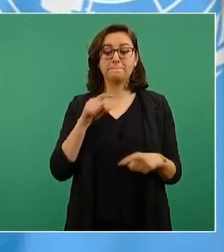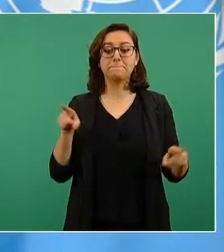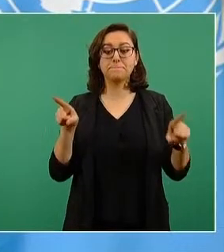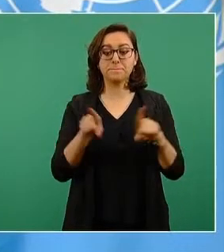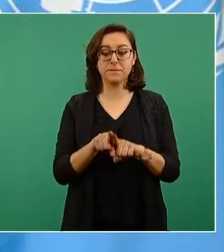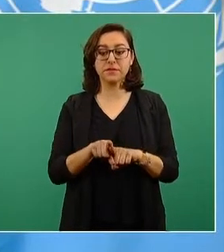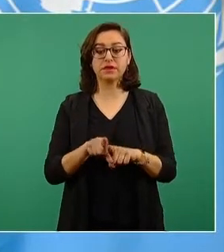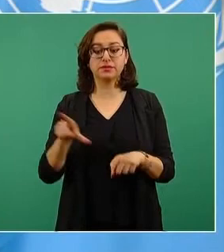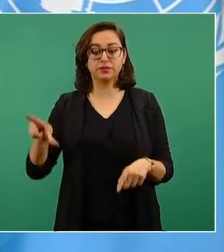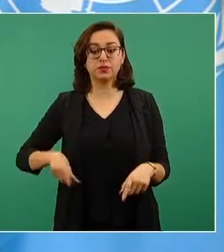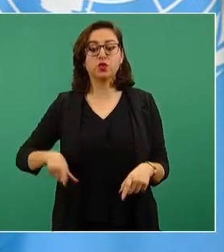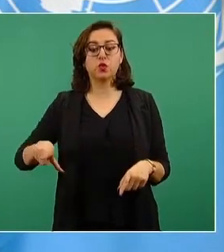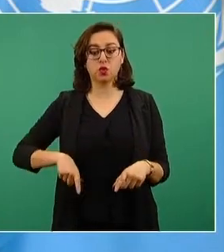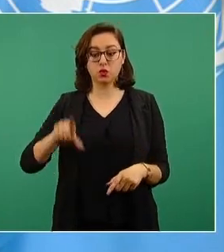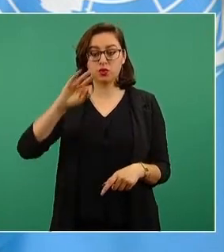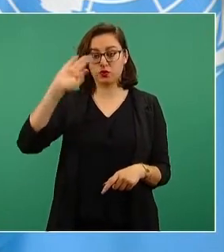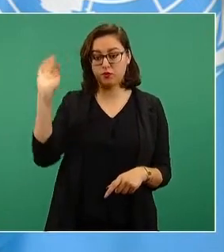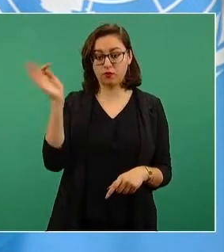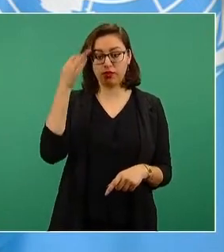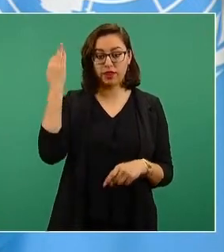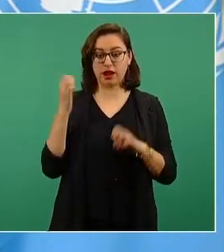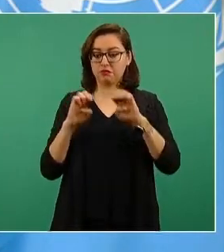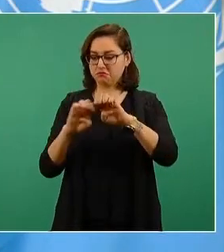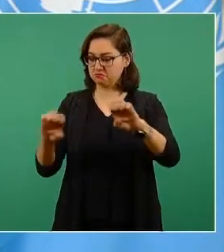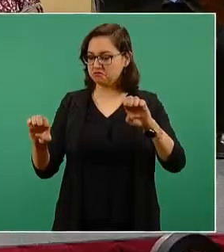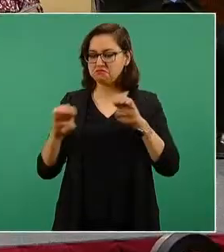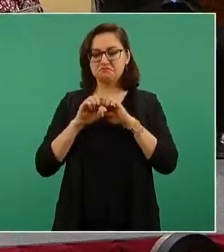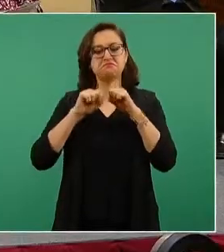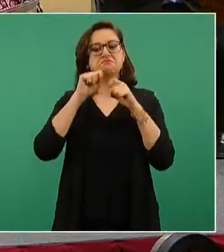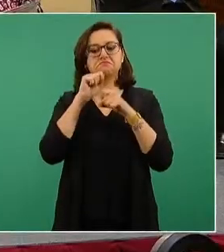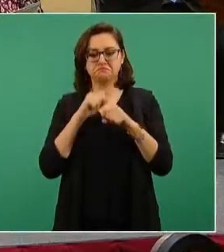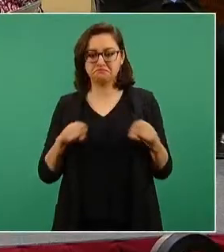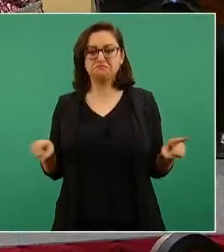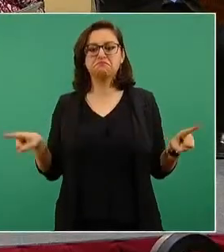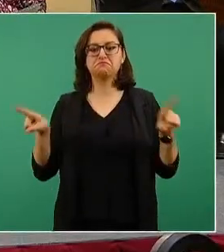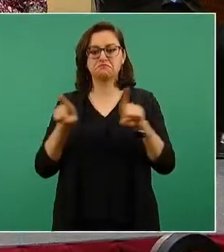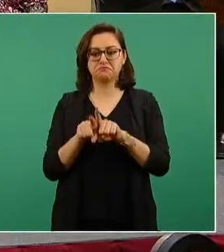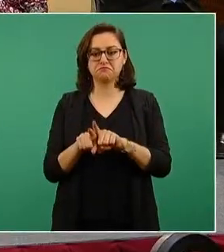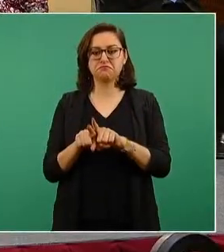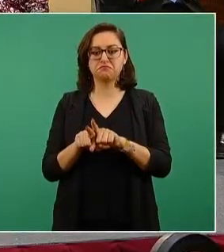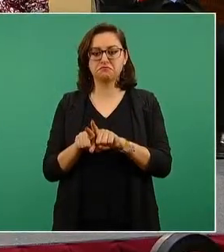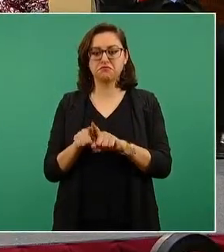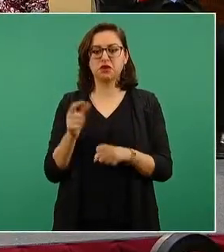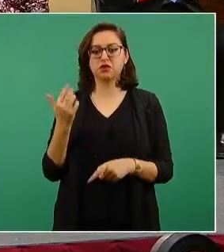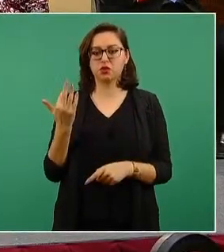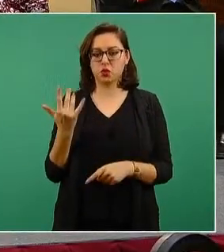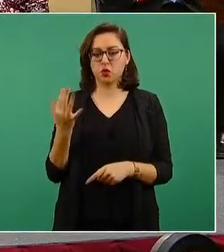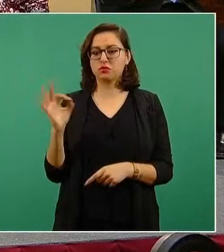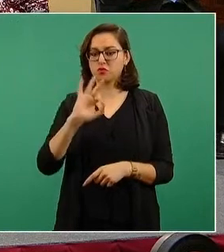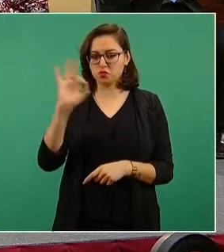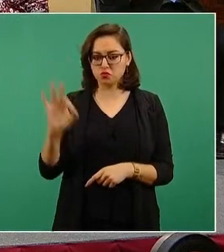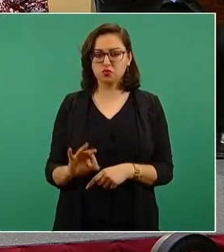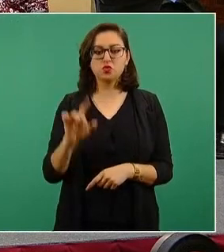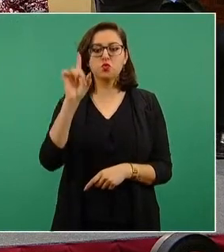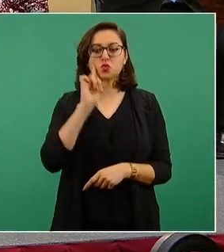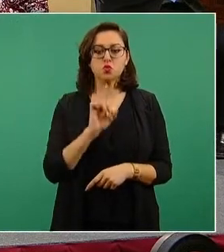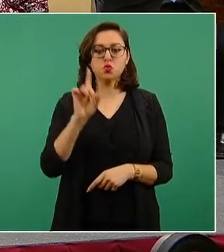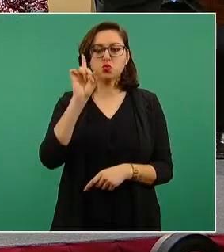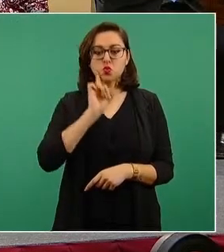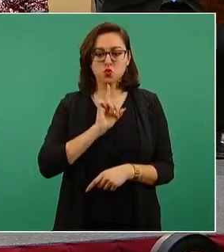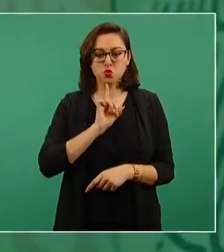del gobierno que represento, lo mismo, la mitad son mujeres.